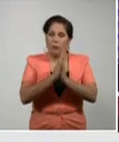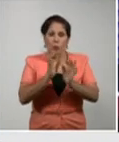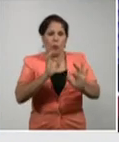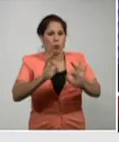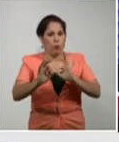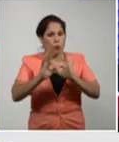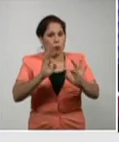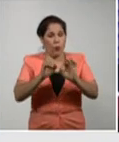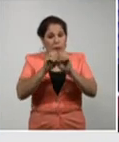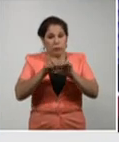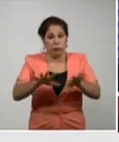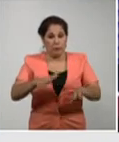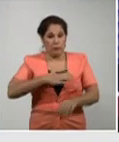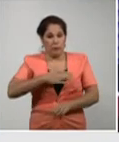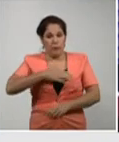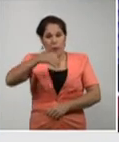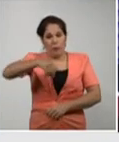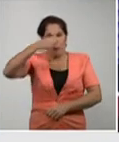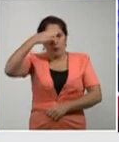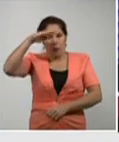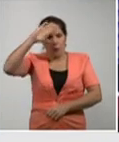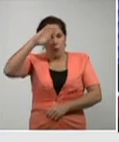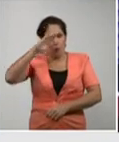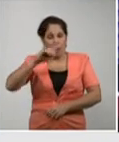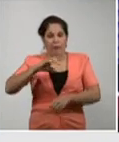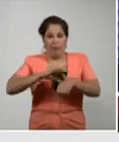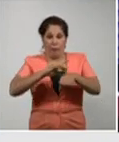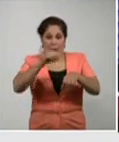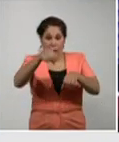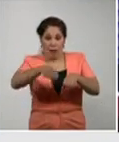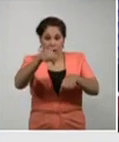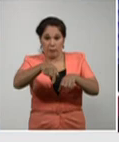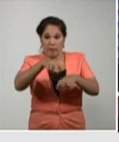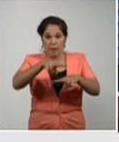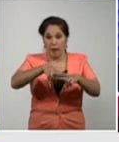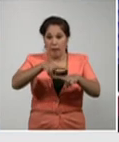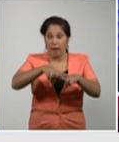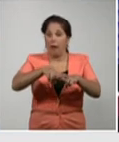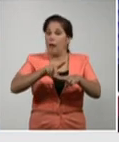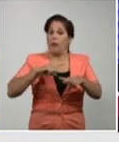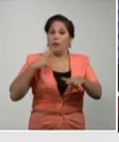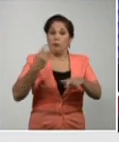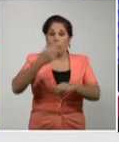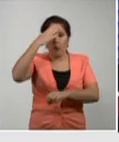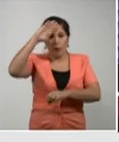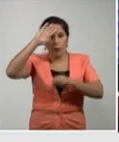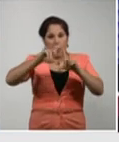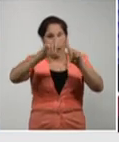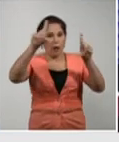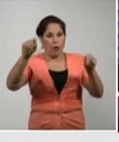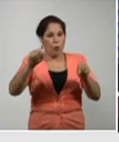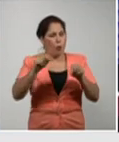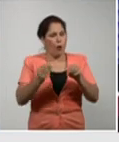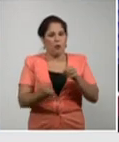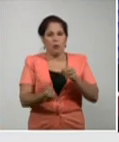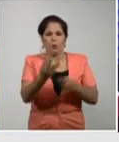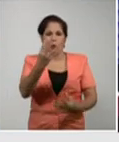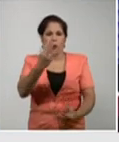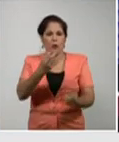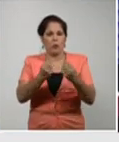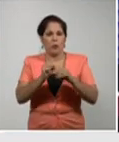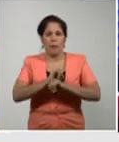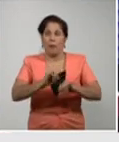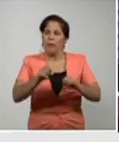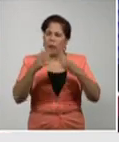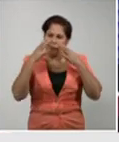transmisión autóctona, por tanto es necesario continuar informándose con cada uno de los espacios de la televisión cubana,